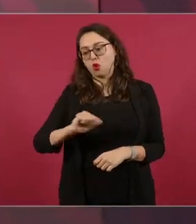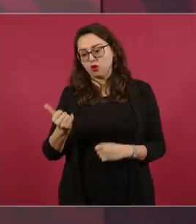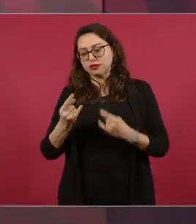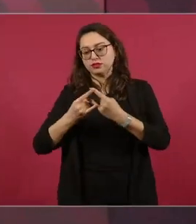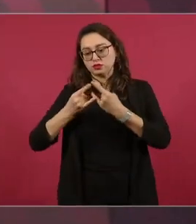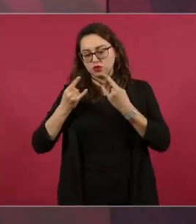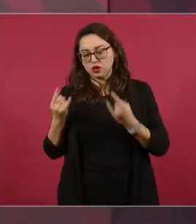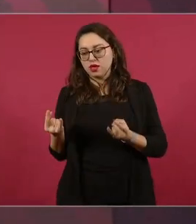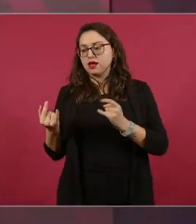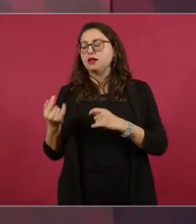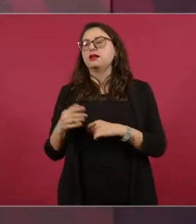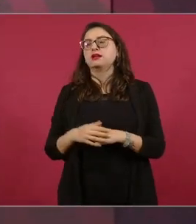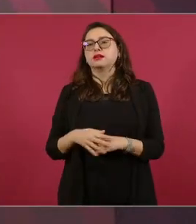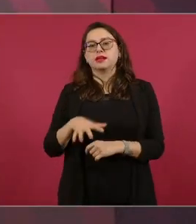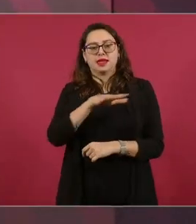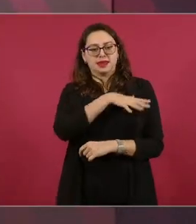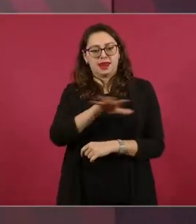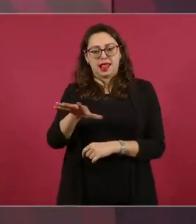Acuérdense